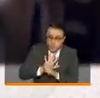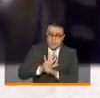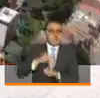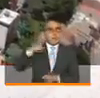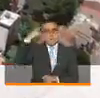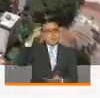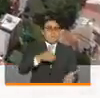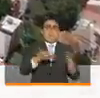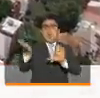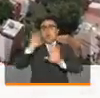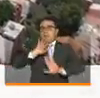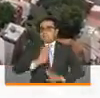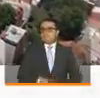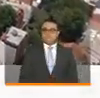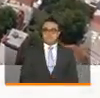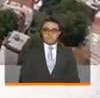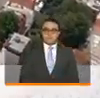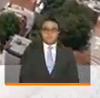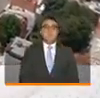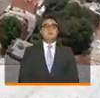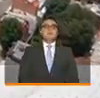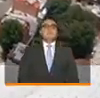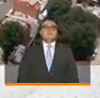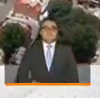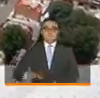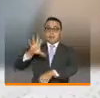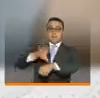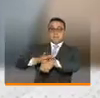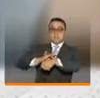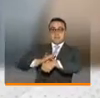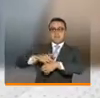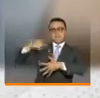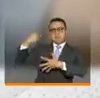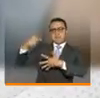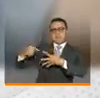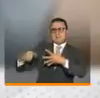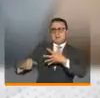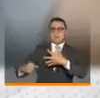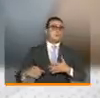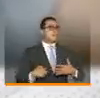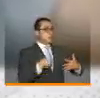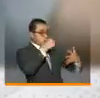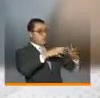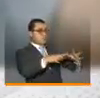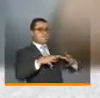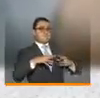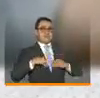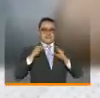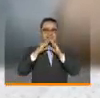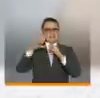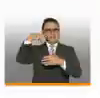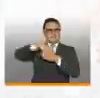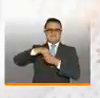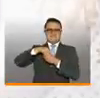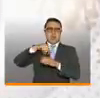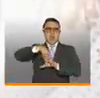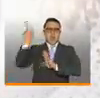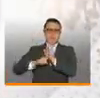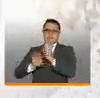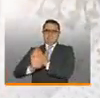era el fin. Yo seguía al pie de la letra las indicaciones y además estuve totalmente aislado porque comprendí